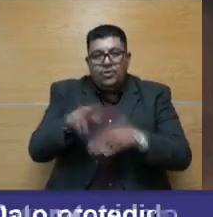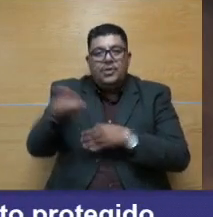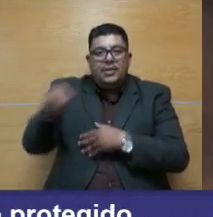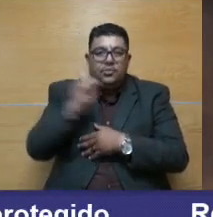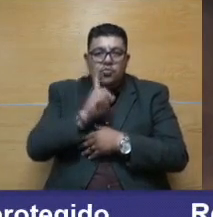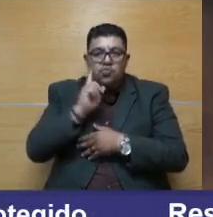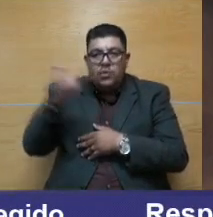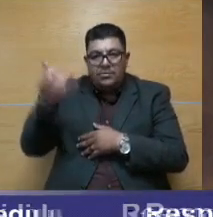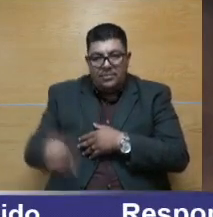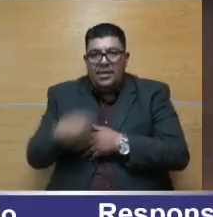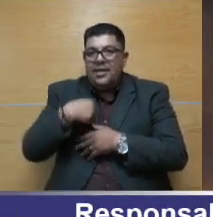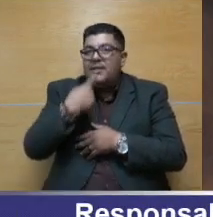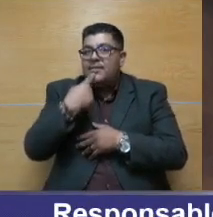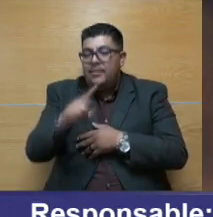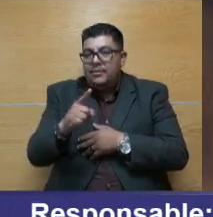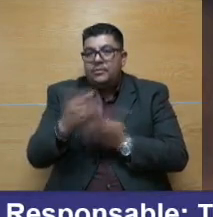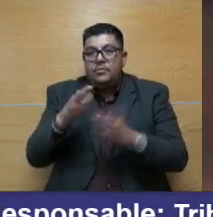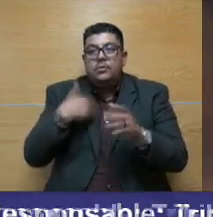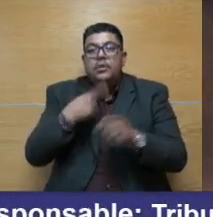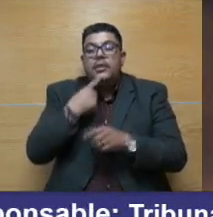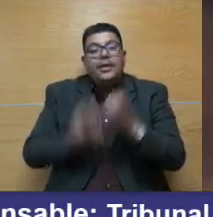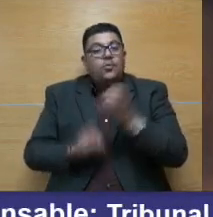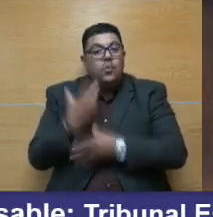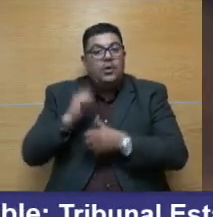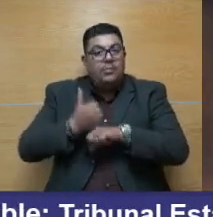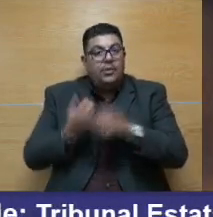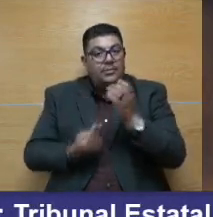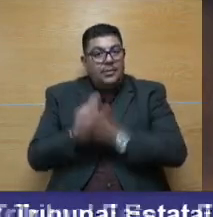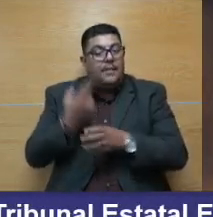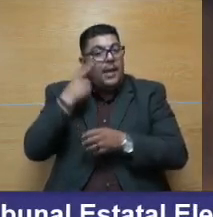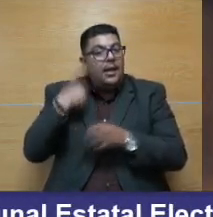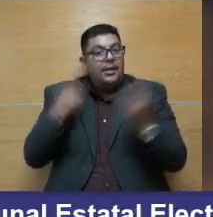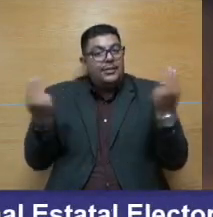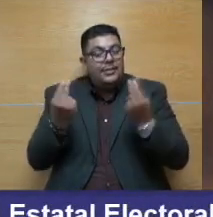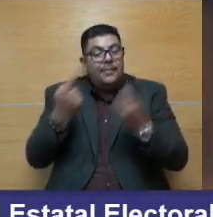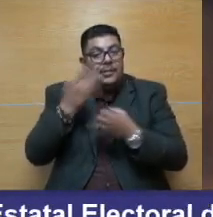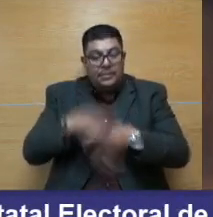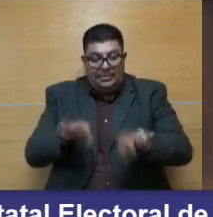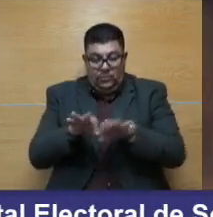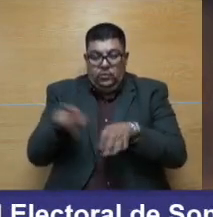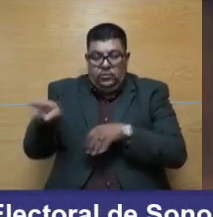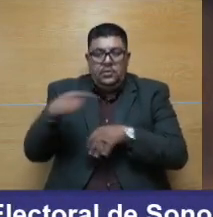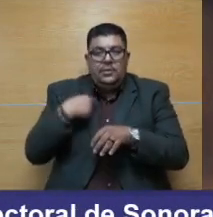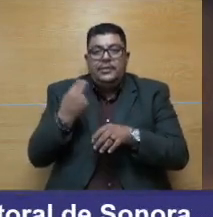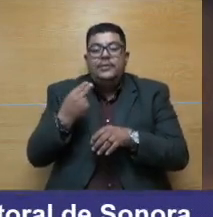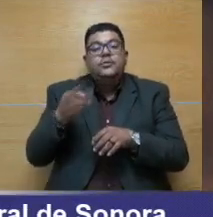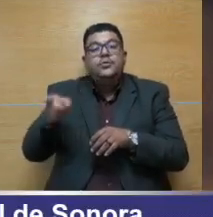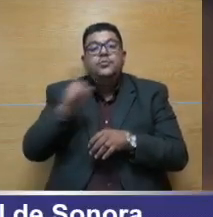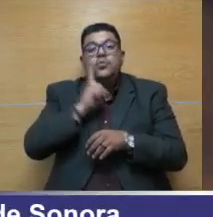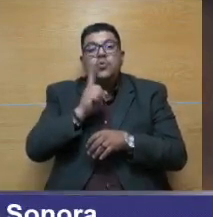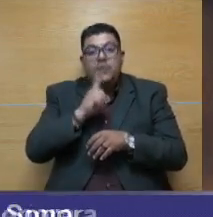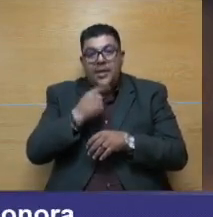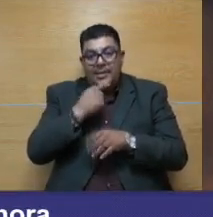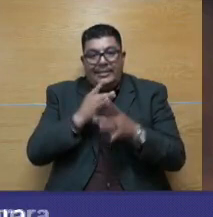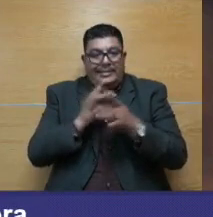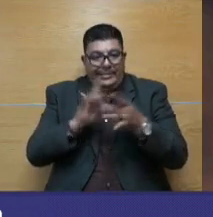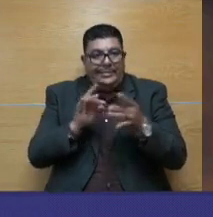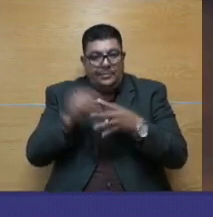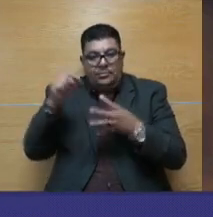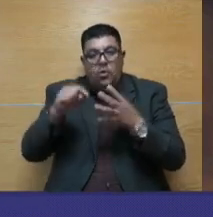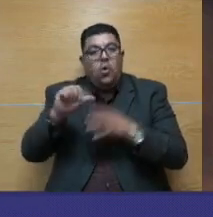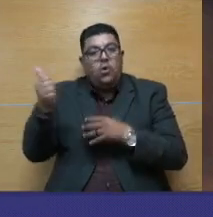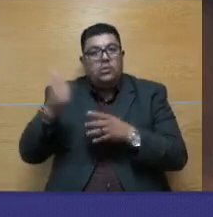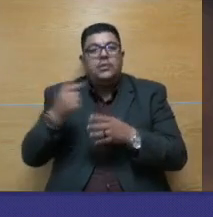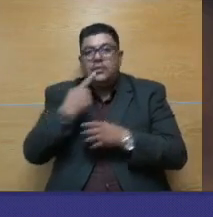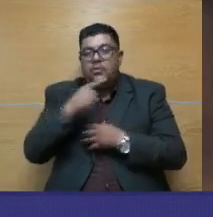denunciante y que ordenó que se analizara la causal de improcedencia de legitimación de la hoy actora así como de diversas partes denunciadas el